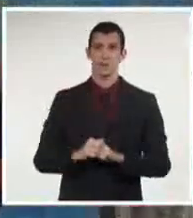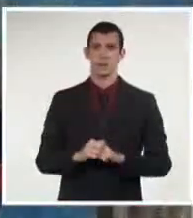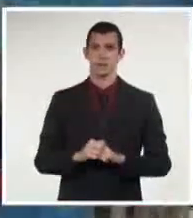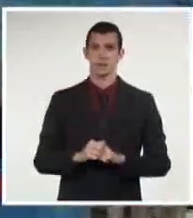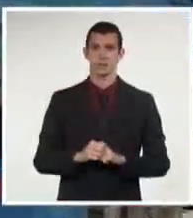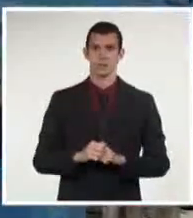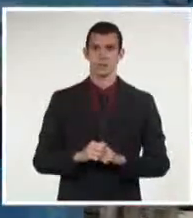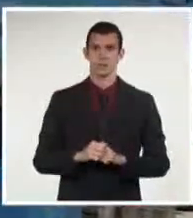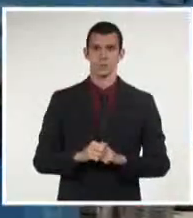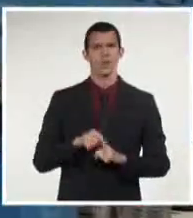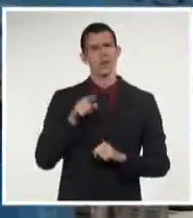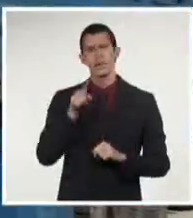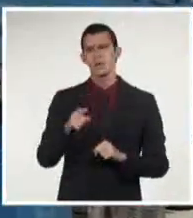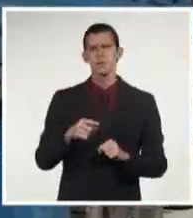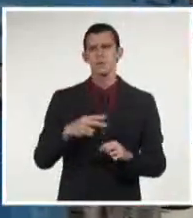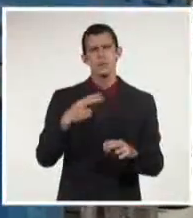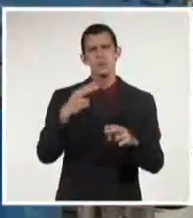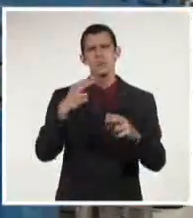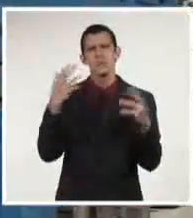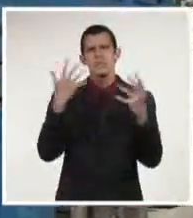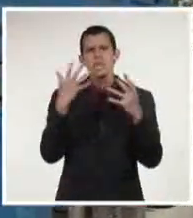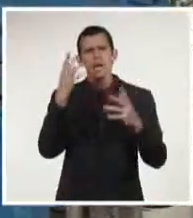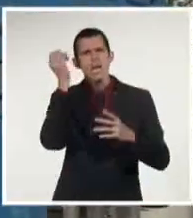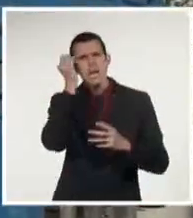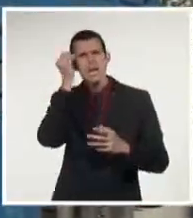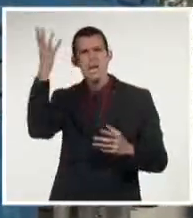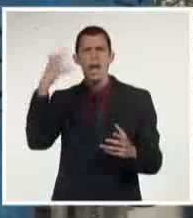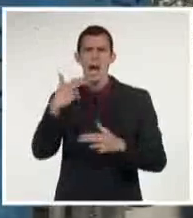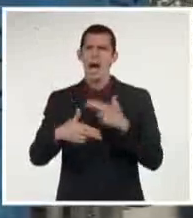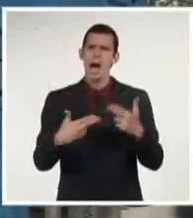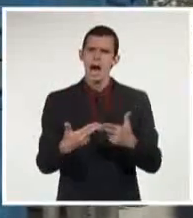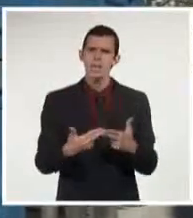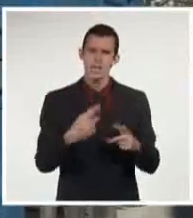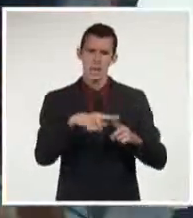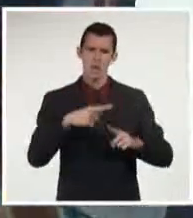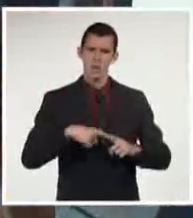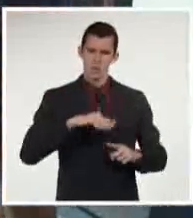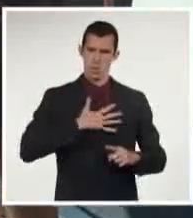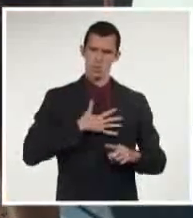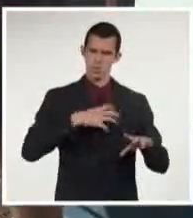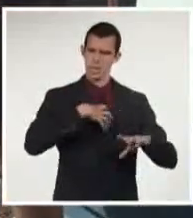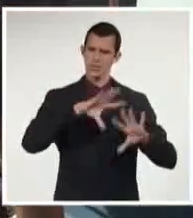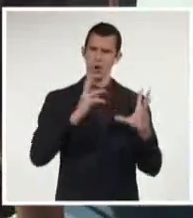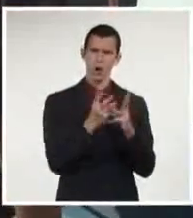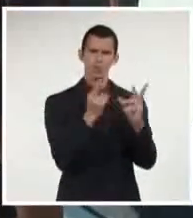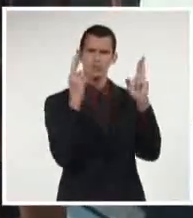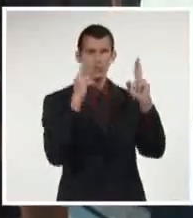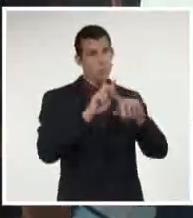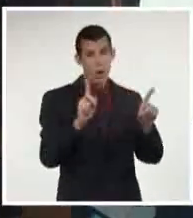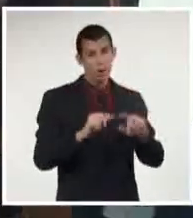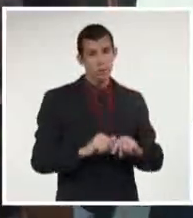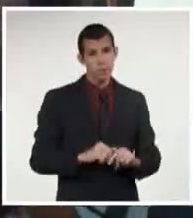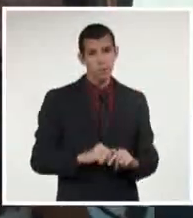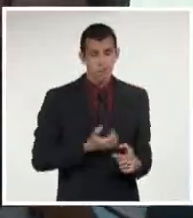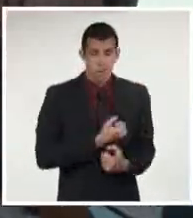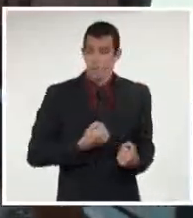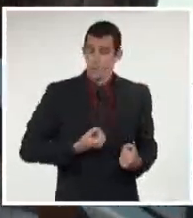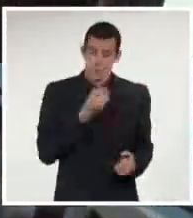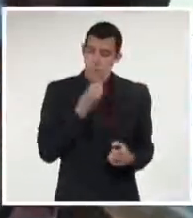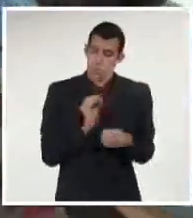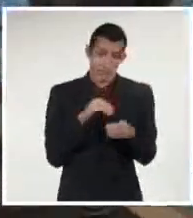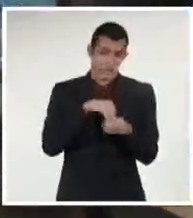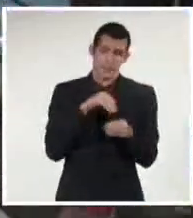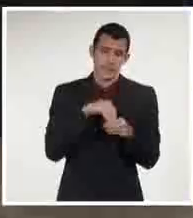lleva nombre de quienes con amor se desprendieron de bienes individuales, fondos monetarios, de